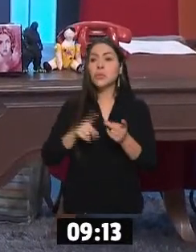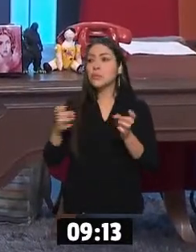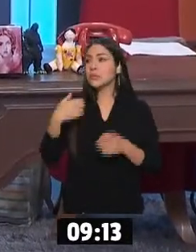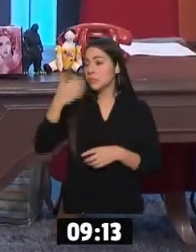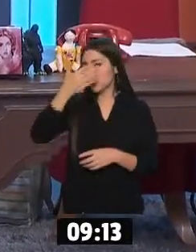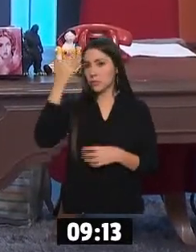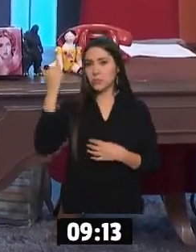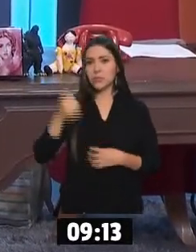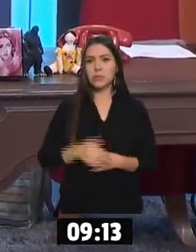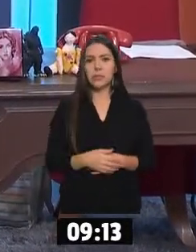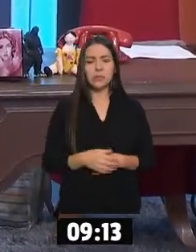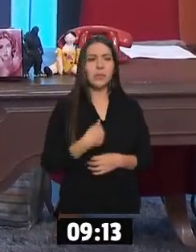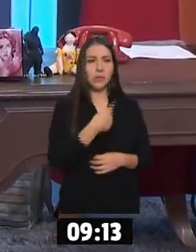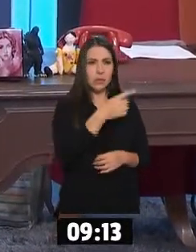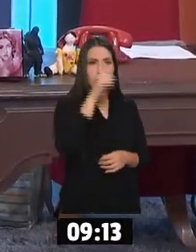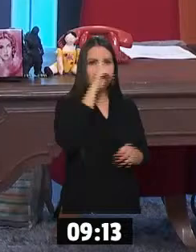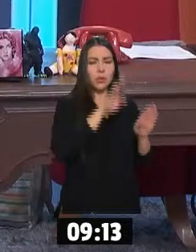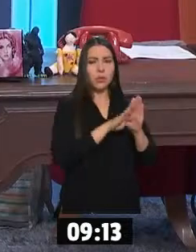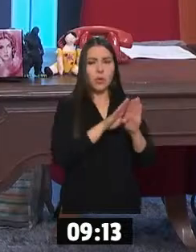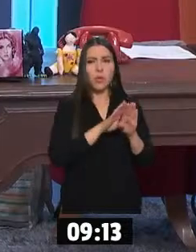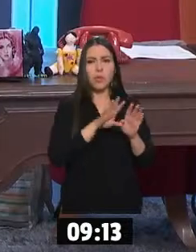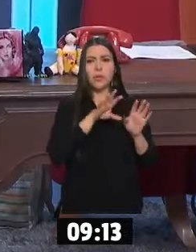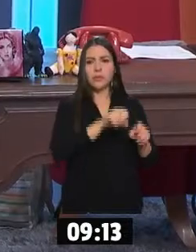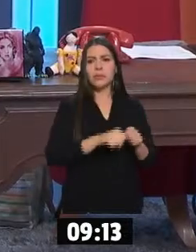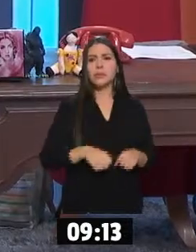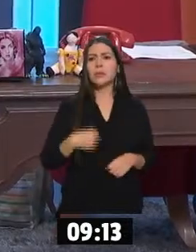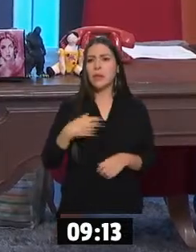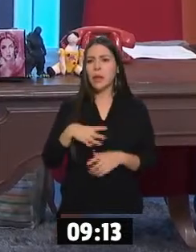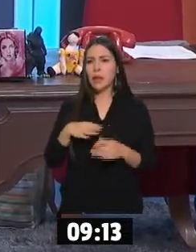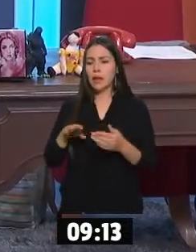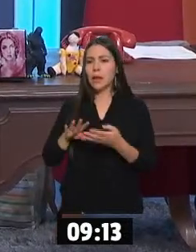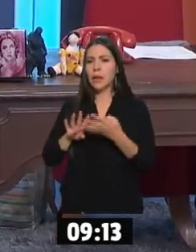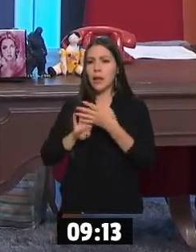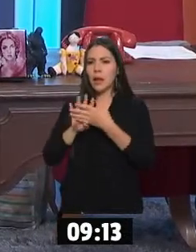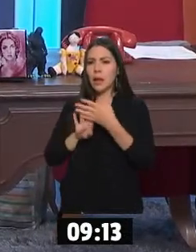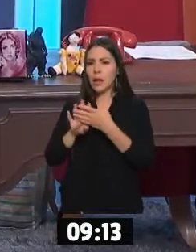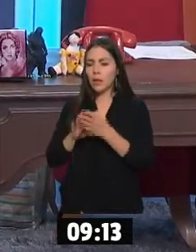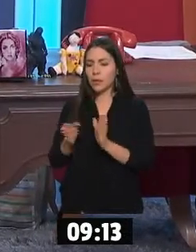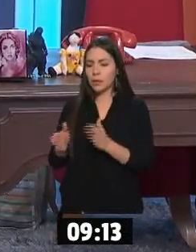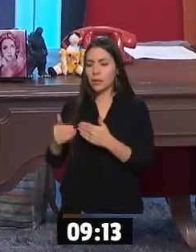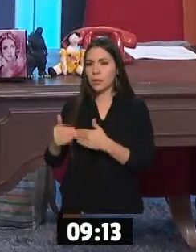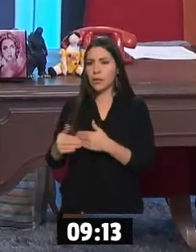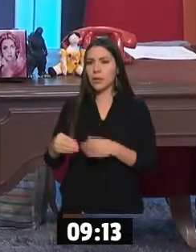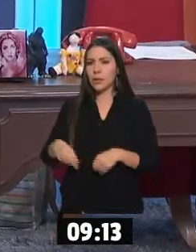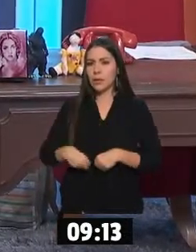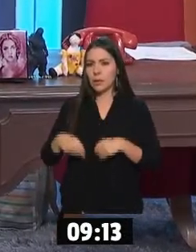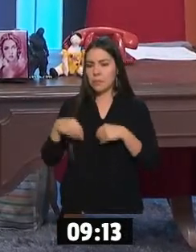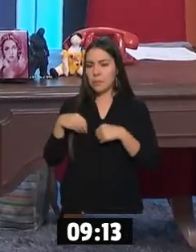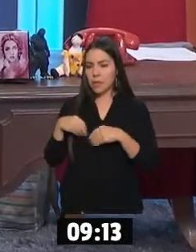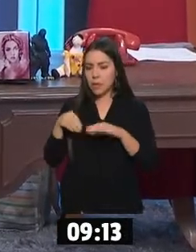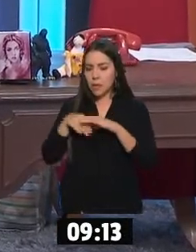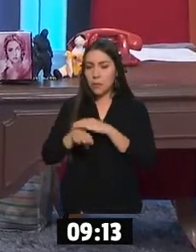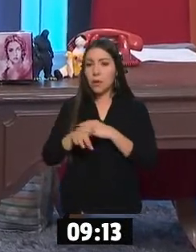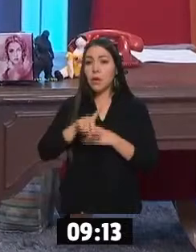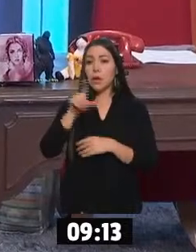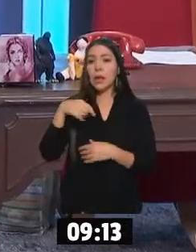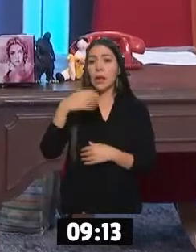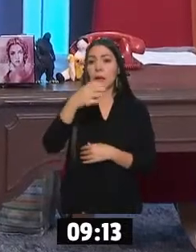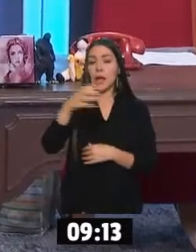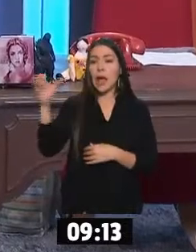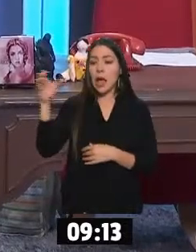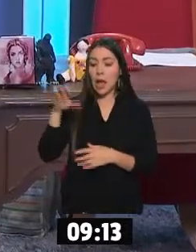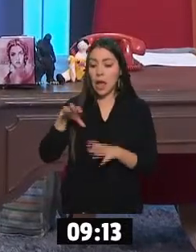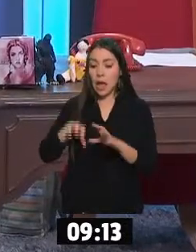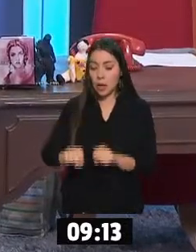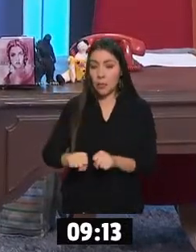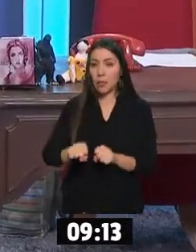tengo unas jaulitas para agarrarlos vivos. No me ¿Y a dónde? ¿Y qué hace con ellos? Voy al campo neta y los suelto en el campo. Ahora, si ya no Pero